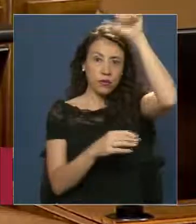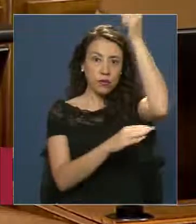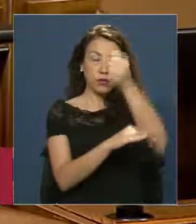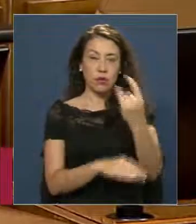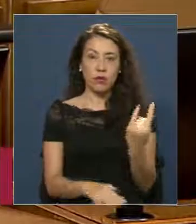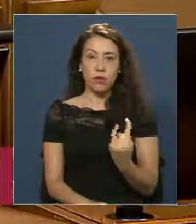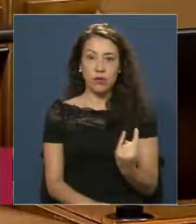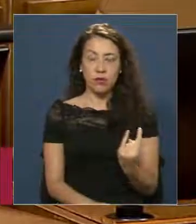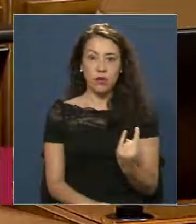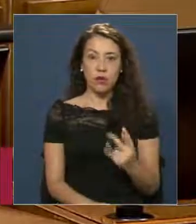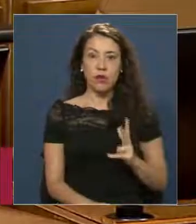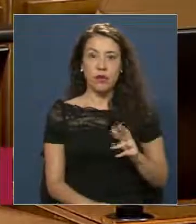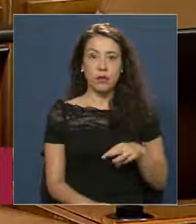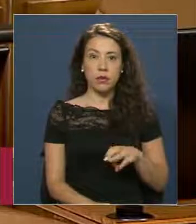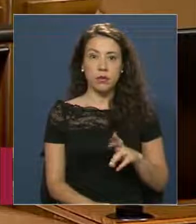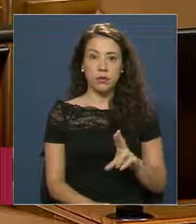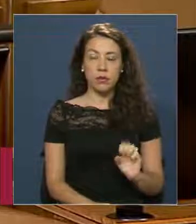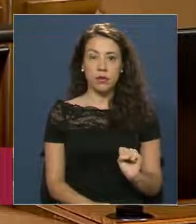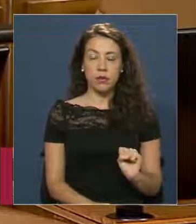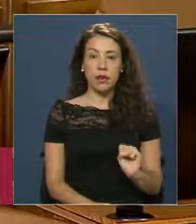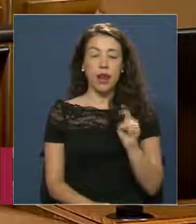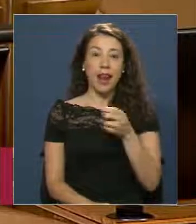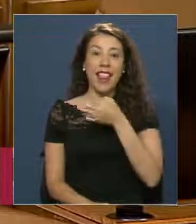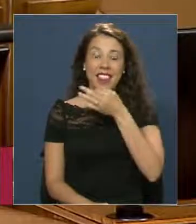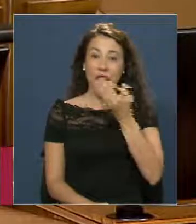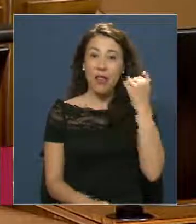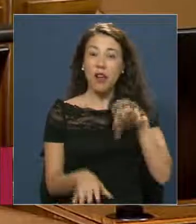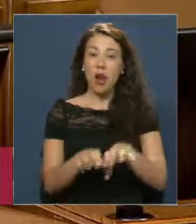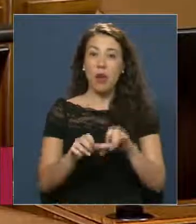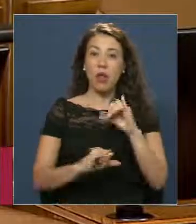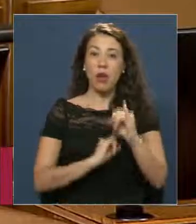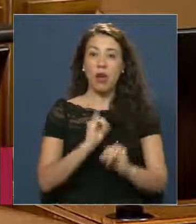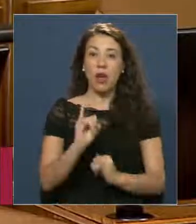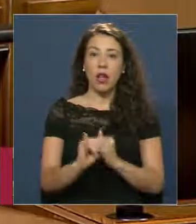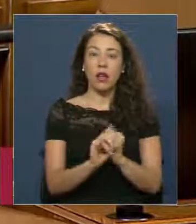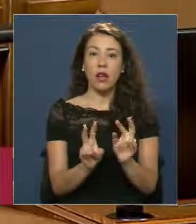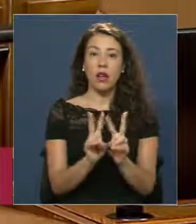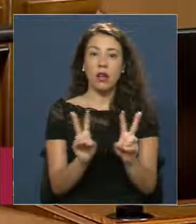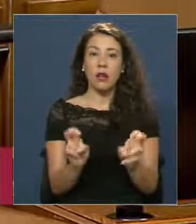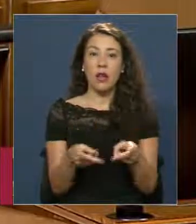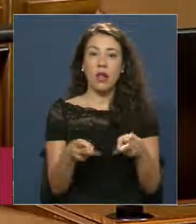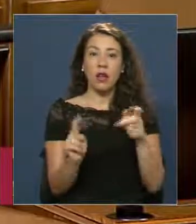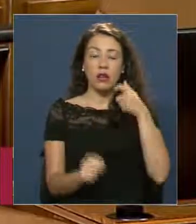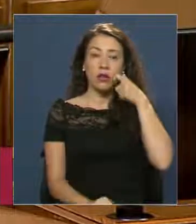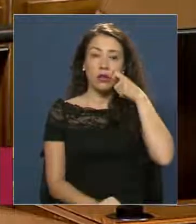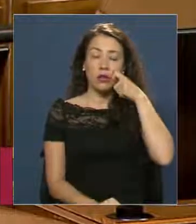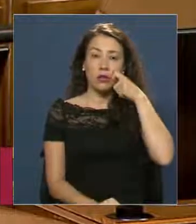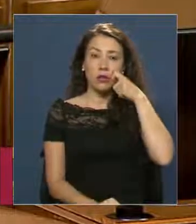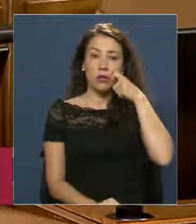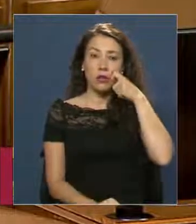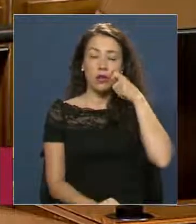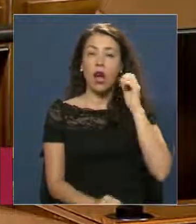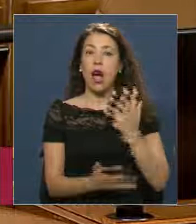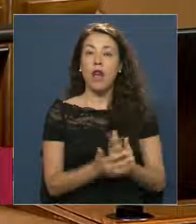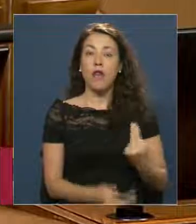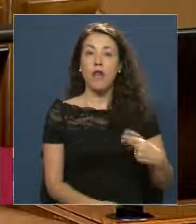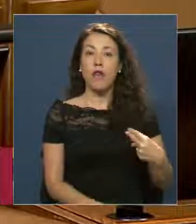la Universidad, Jorge Mera, decía que los tratados internacionales en materia de derechos humanos tienen un